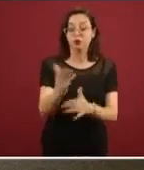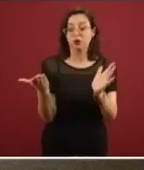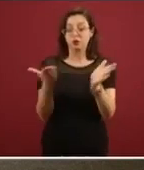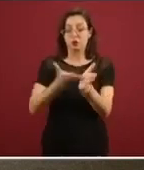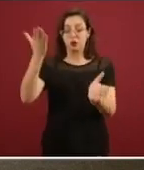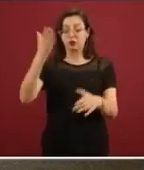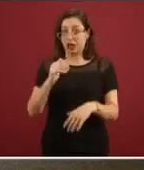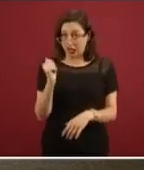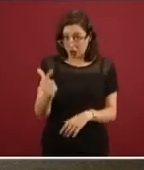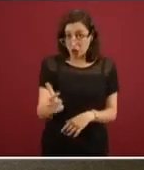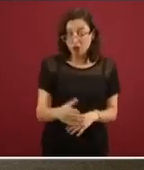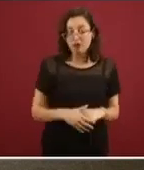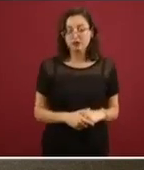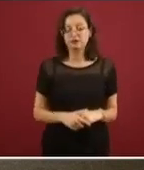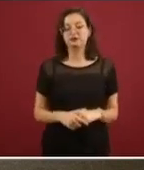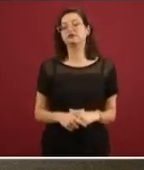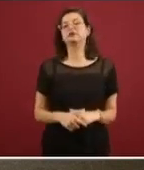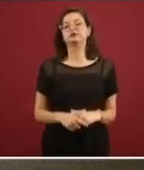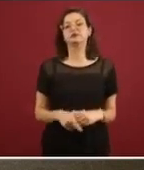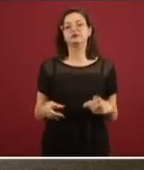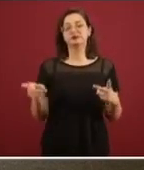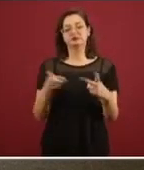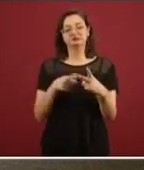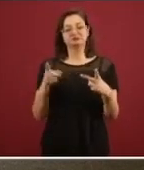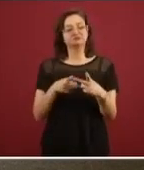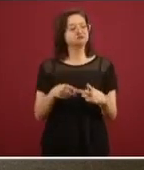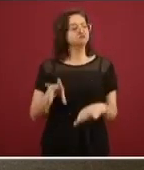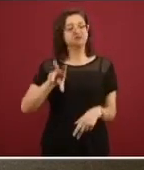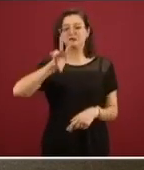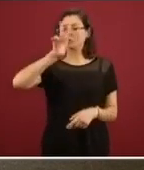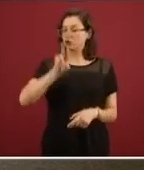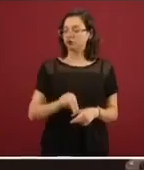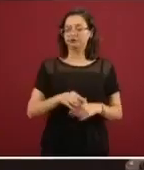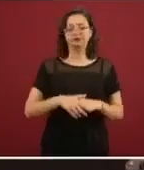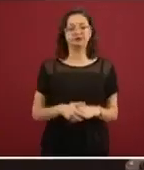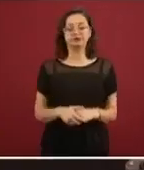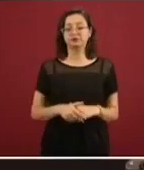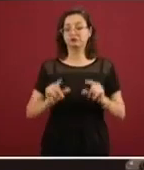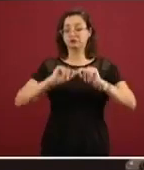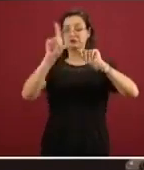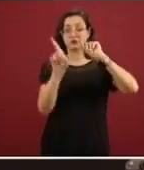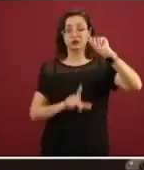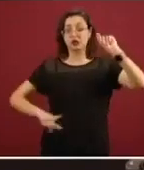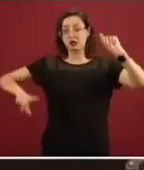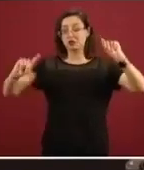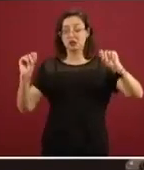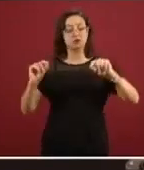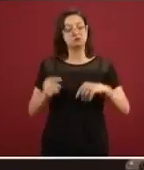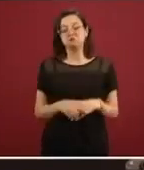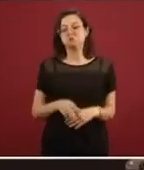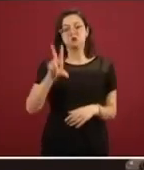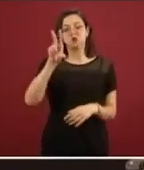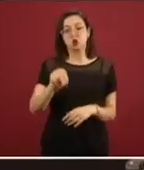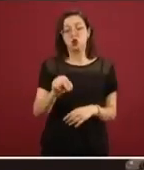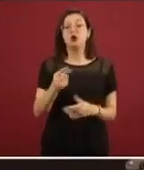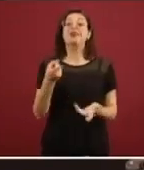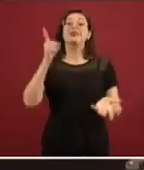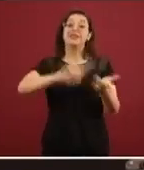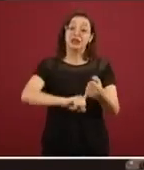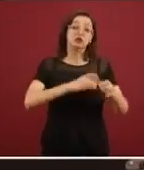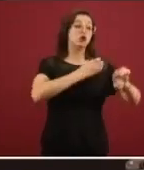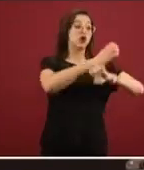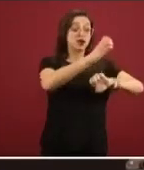la segunda. No lo tenemos contemplado como una política nacional. Tenemos conocimiento que algunos estados o incluso